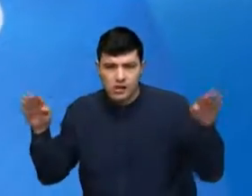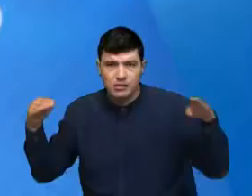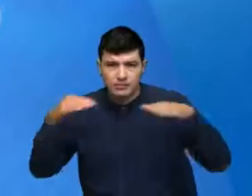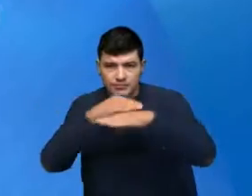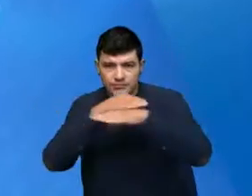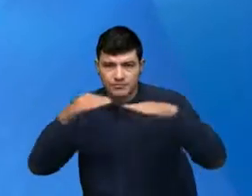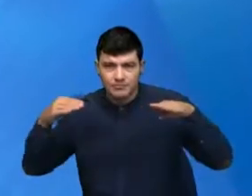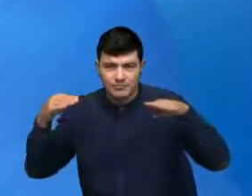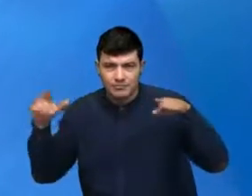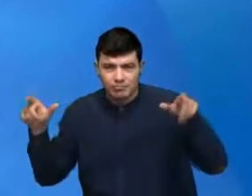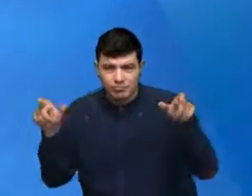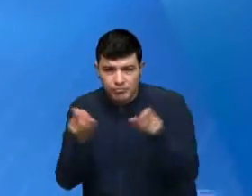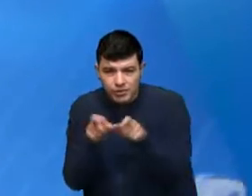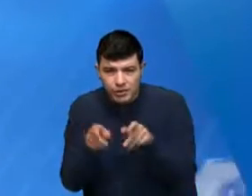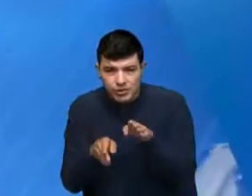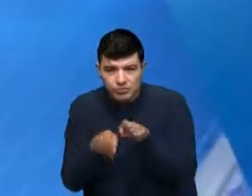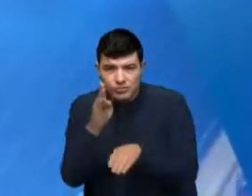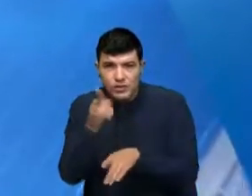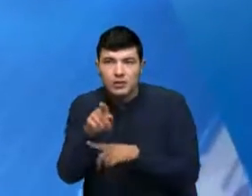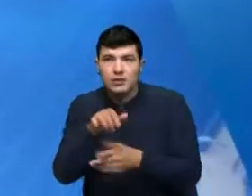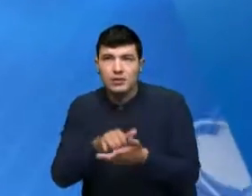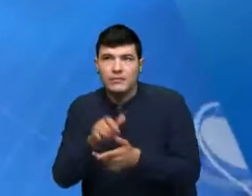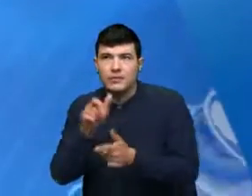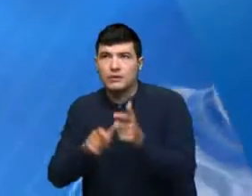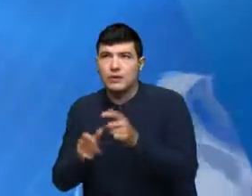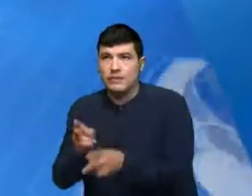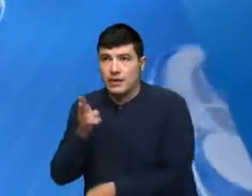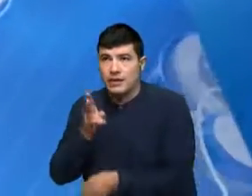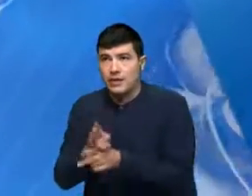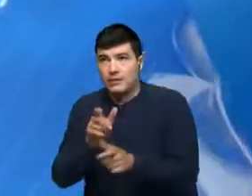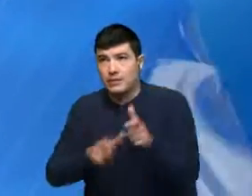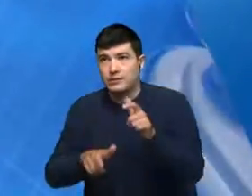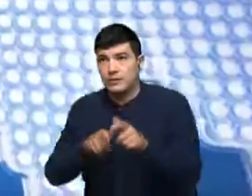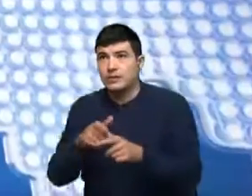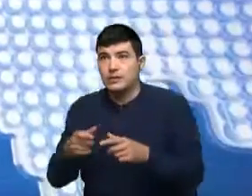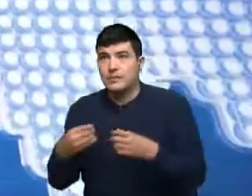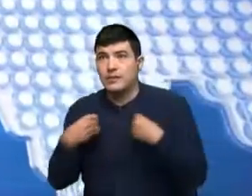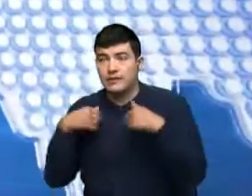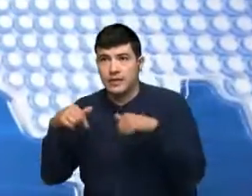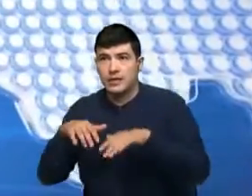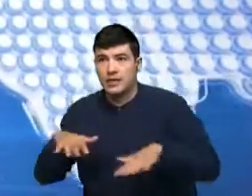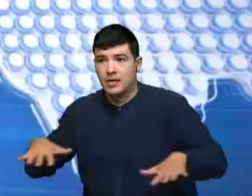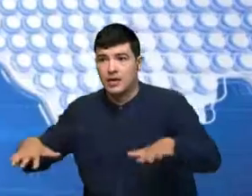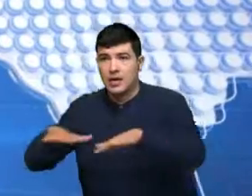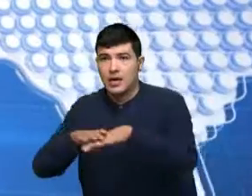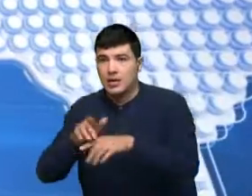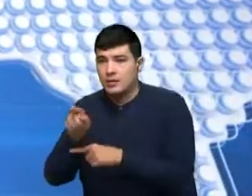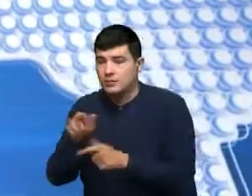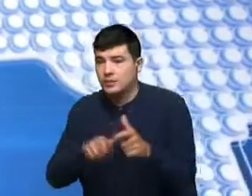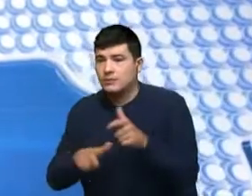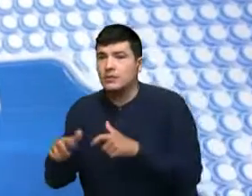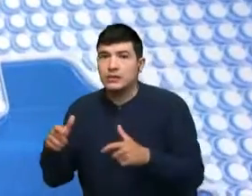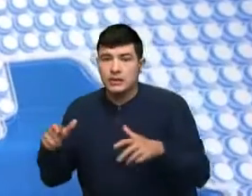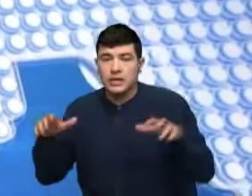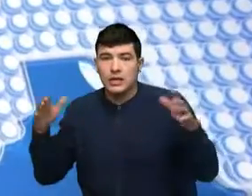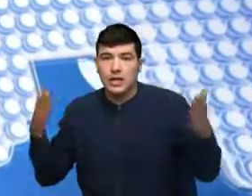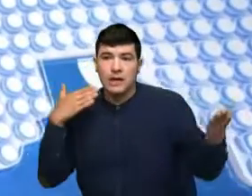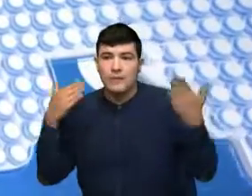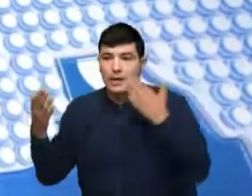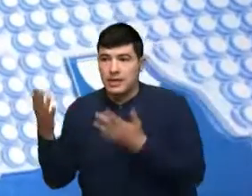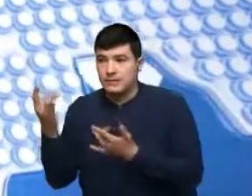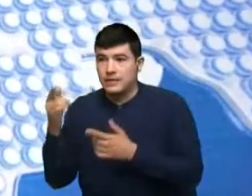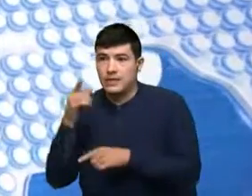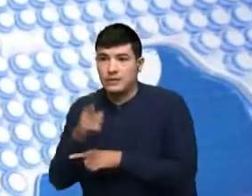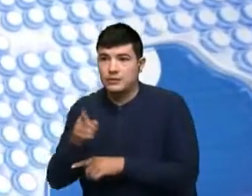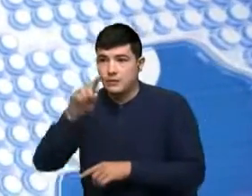muchísimo riesgo tanto para la vida de las personas que transitan por acá. Los campesinos esperan que el gobierno local